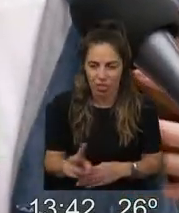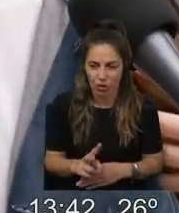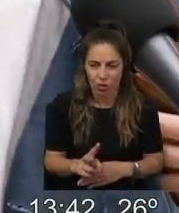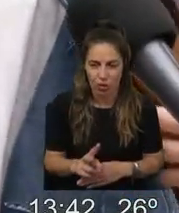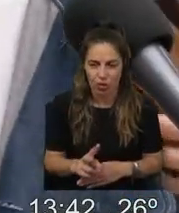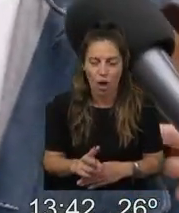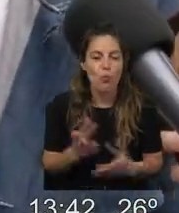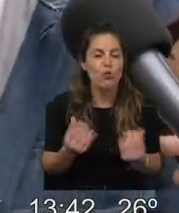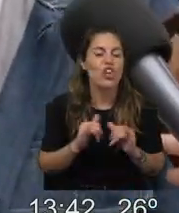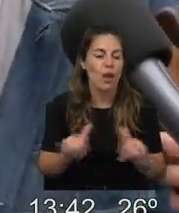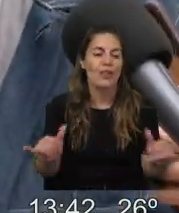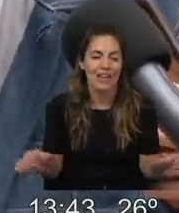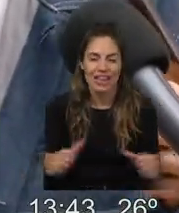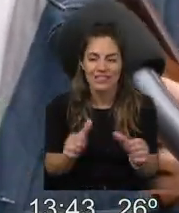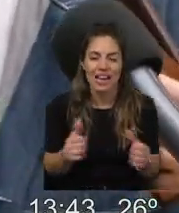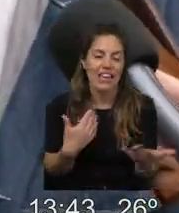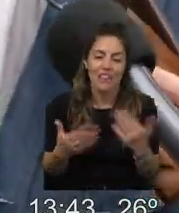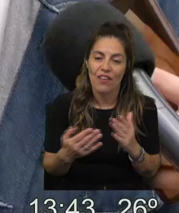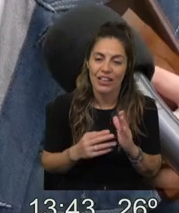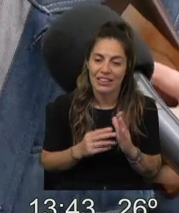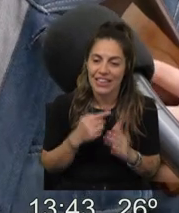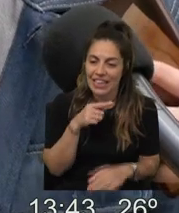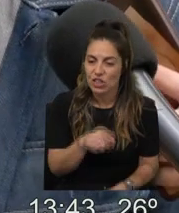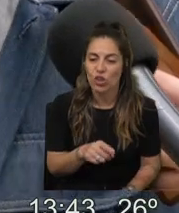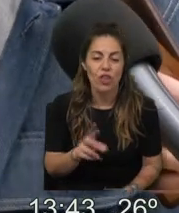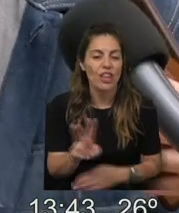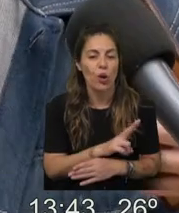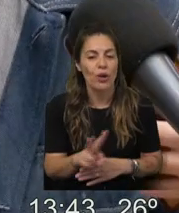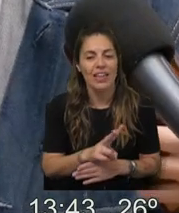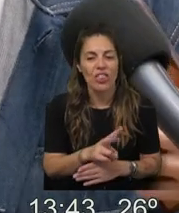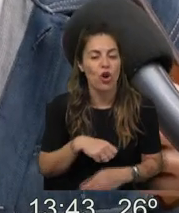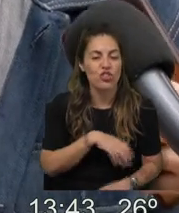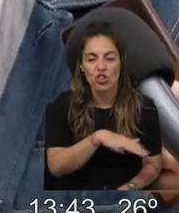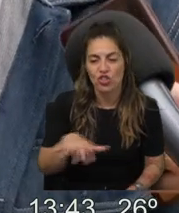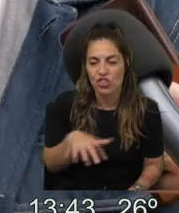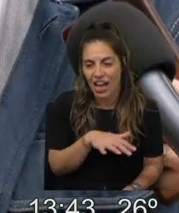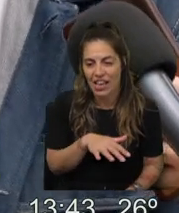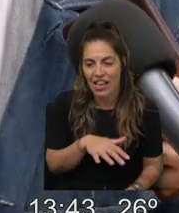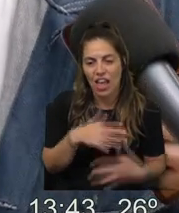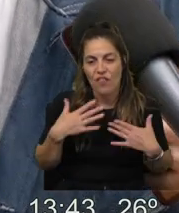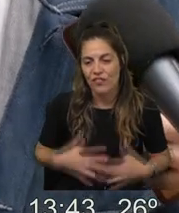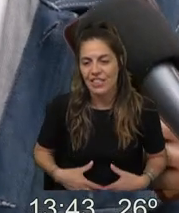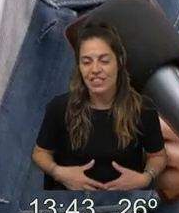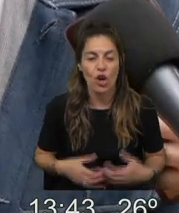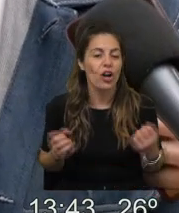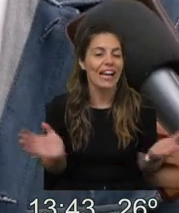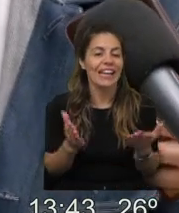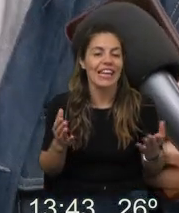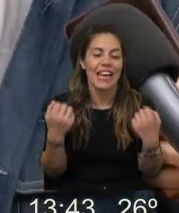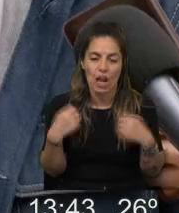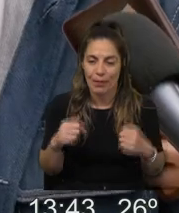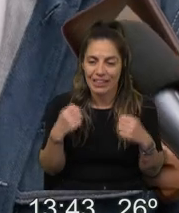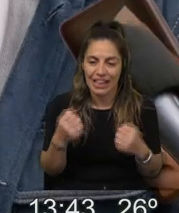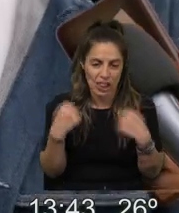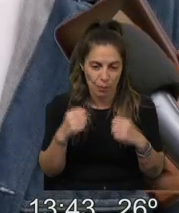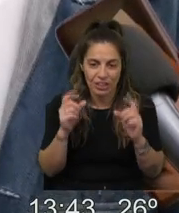nuestros sponsors también hacían referencia a eso, ¿no? Del cuidado biopsicosocial que genera la práctica de este deporte. También